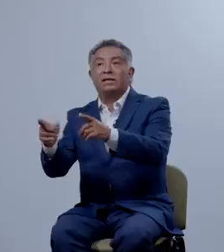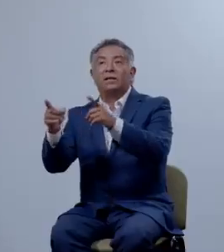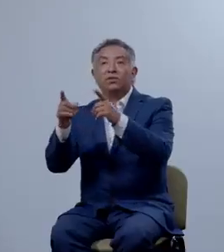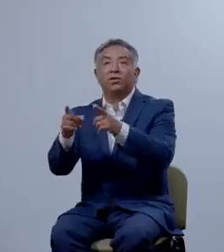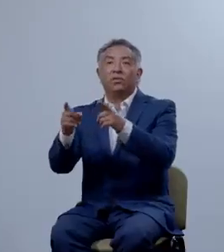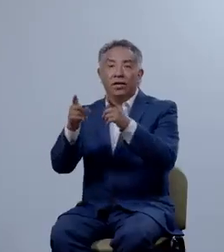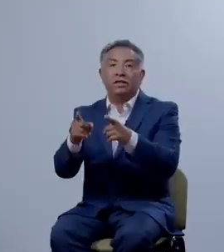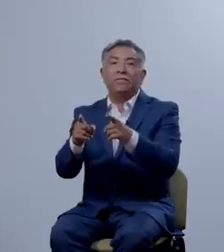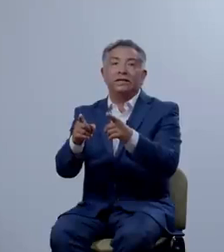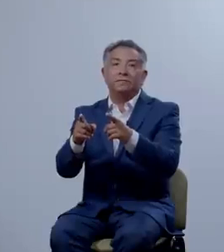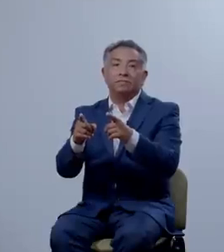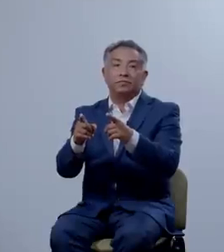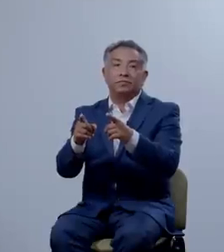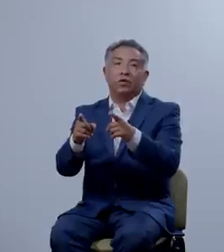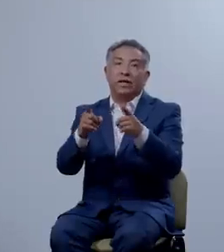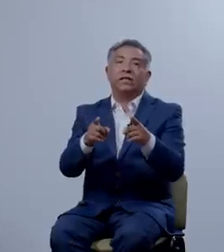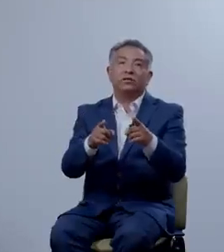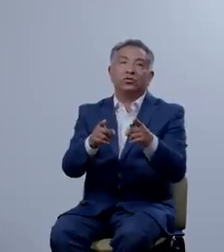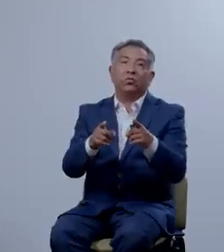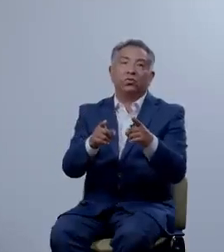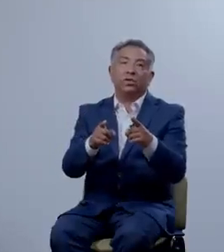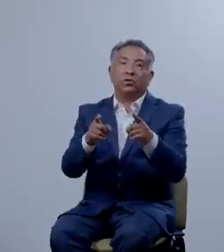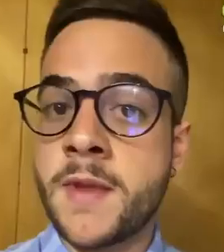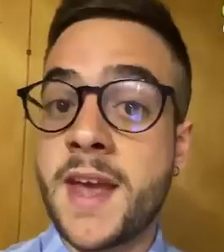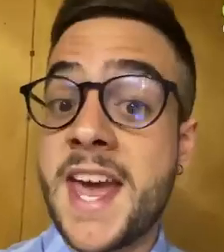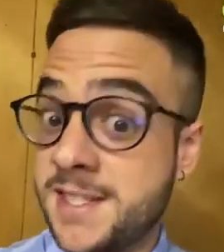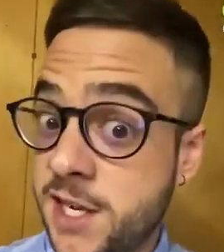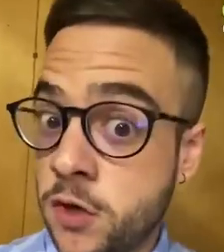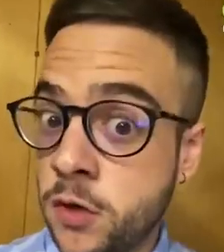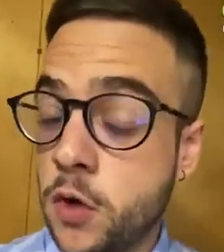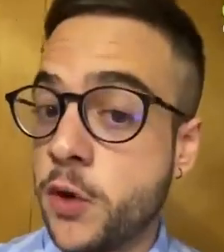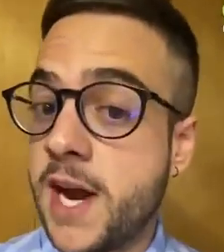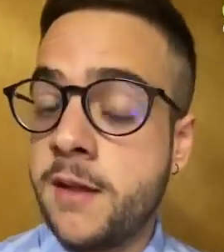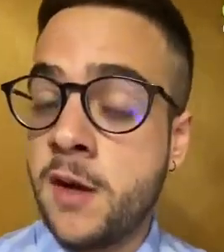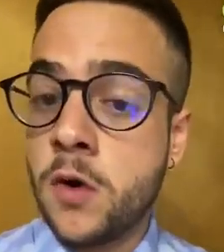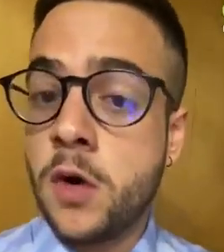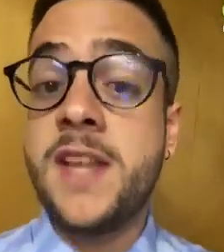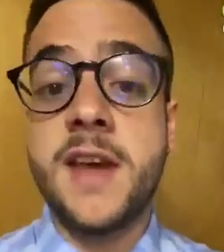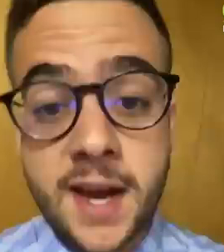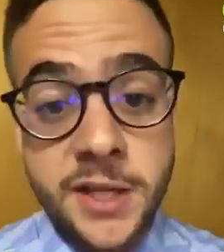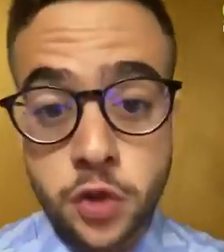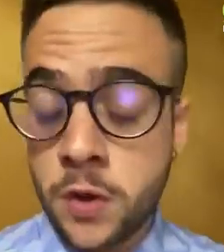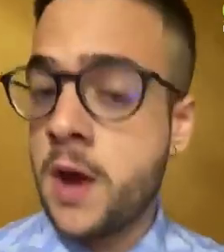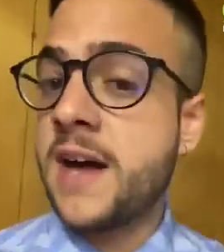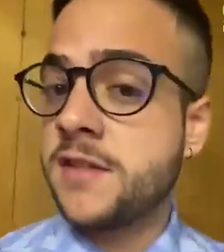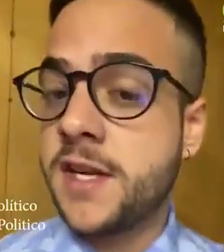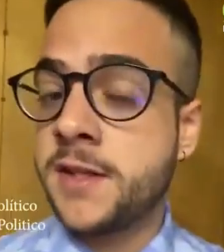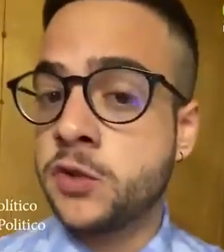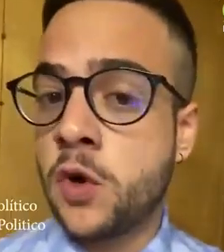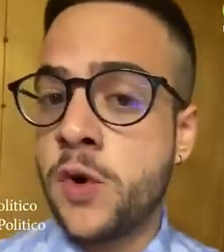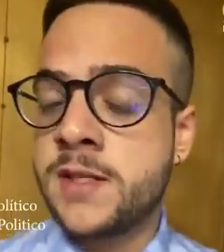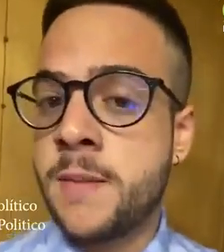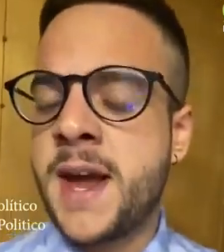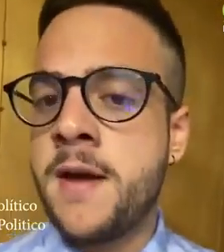narcotráfico, estamos siendo víctimas por parte de estos grupos. Exijo, como ya le dijo Lidia Cacho